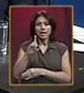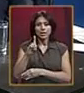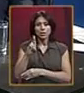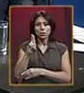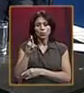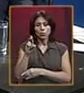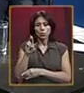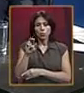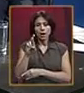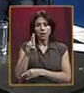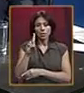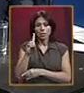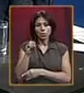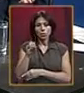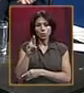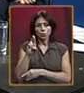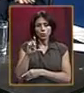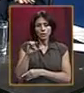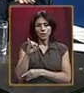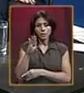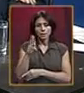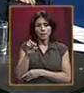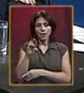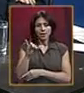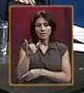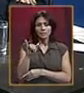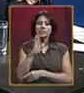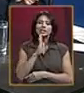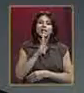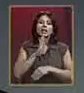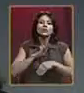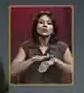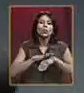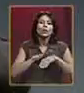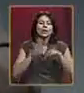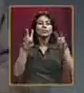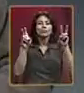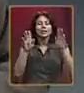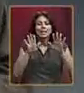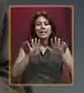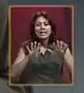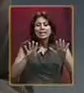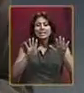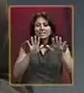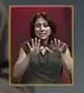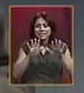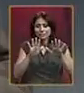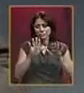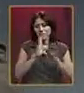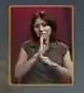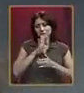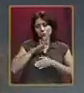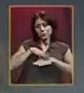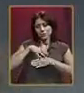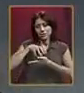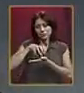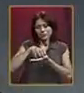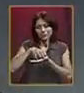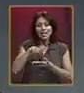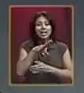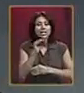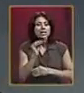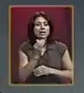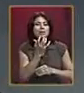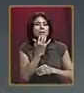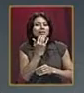Ulibarri, que nos estaba planteando los grises. Los grises, y ahora añado los matices también. No, en este sentido, yo